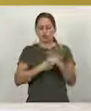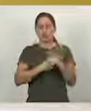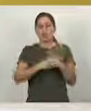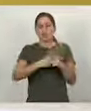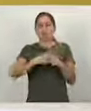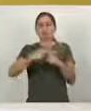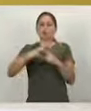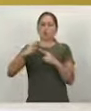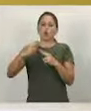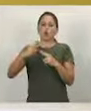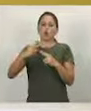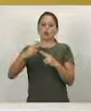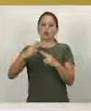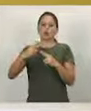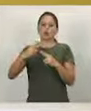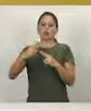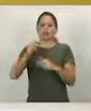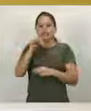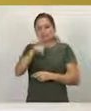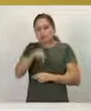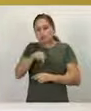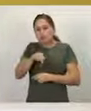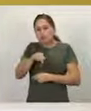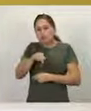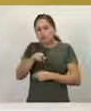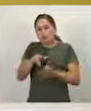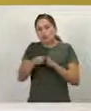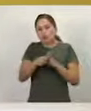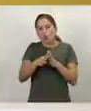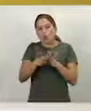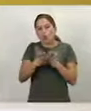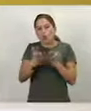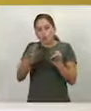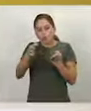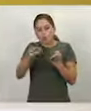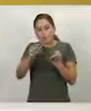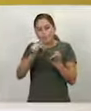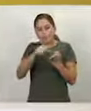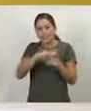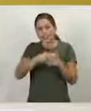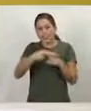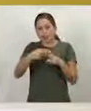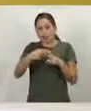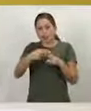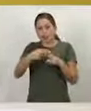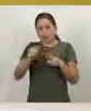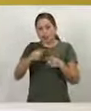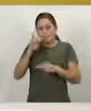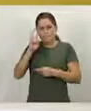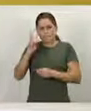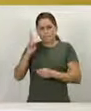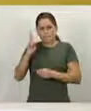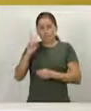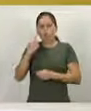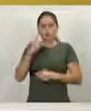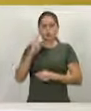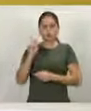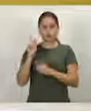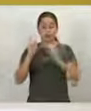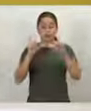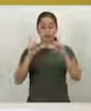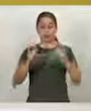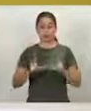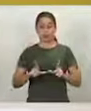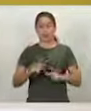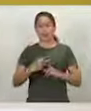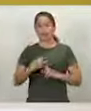histórica que tuvo el documento La historia me absorberá. Observen las imágenes para